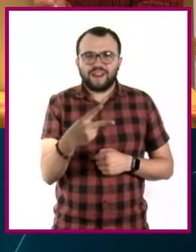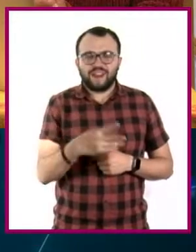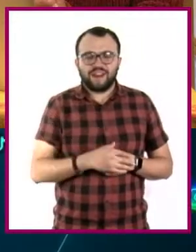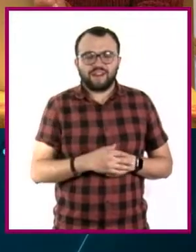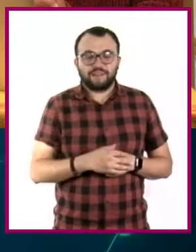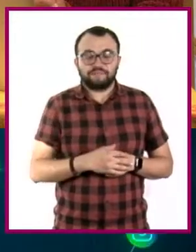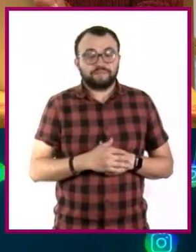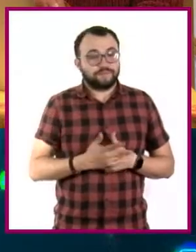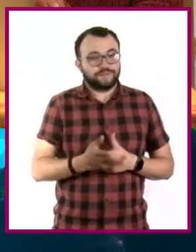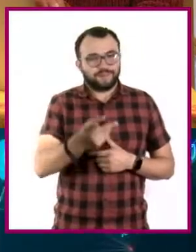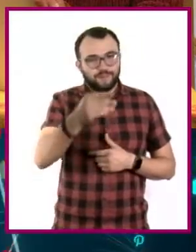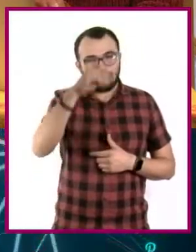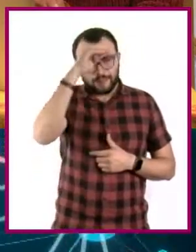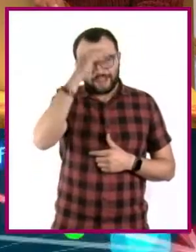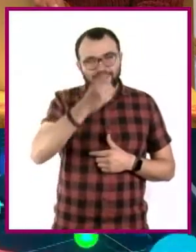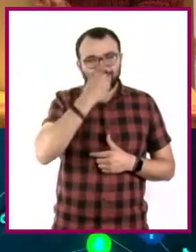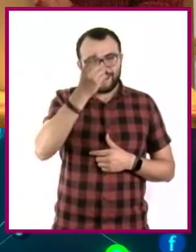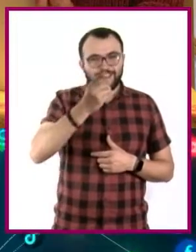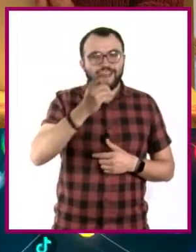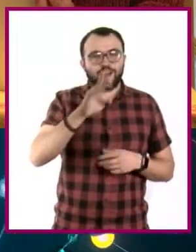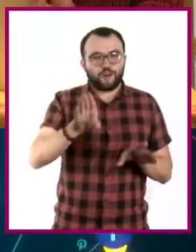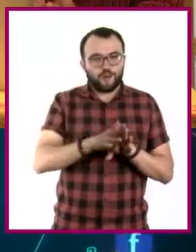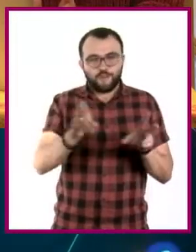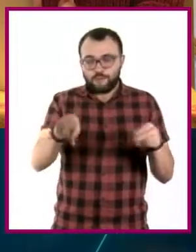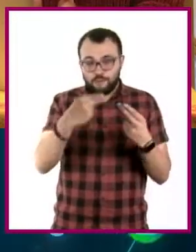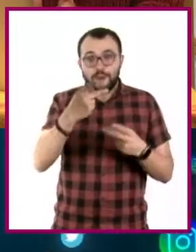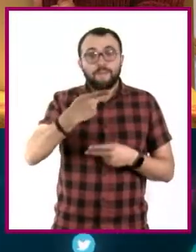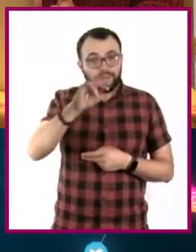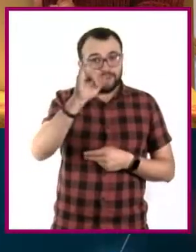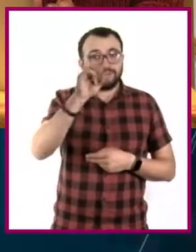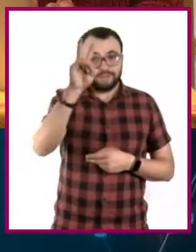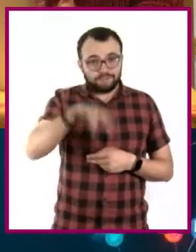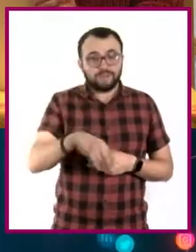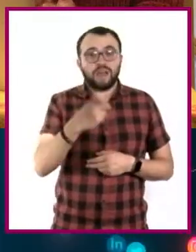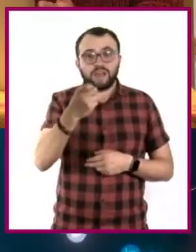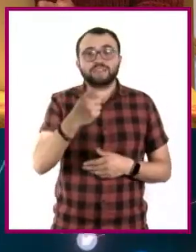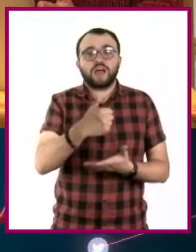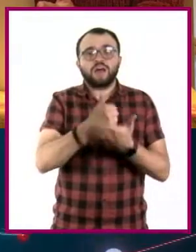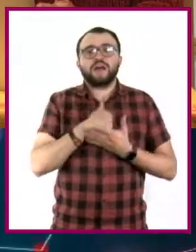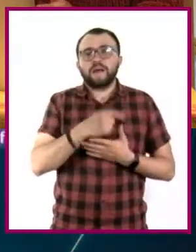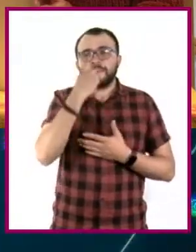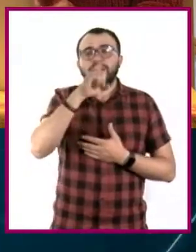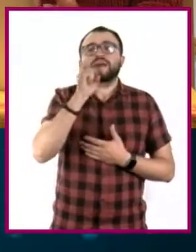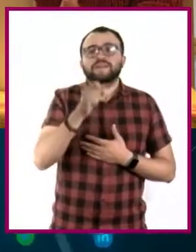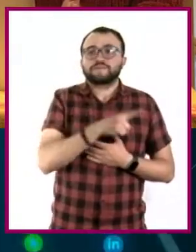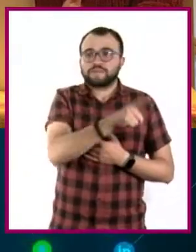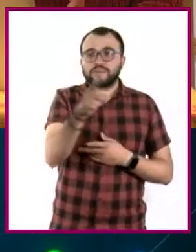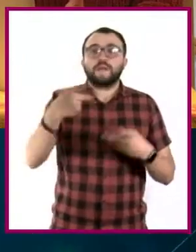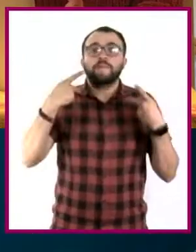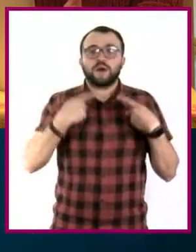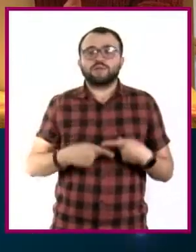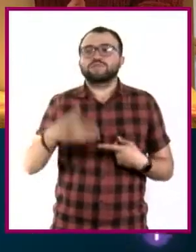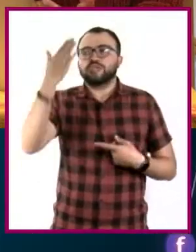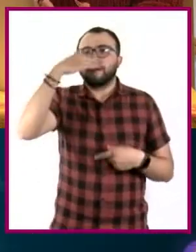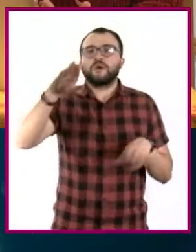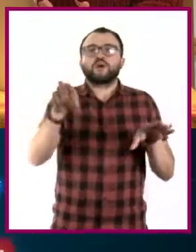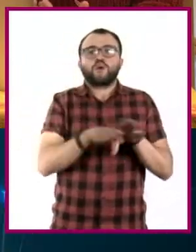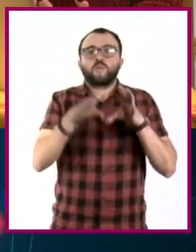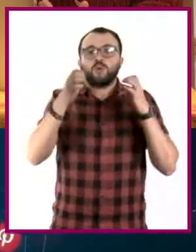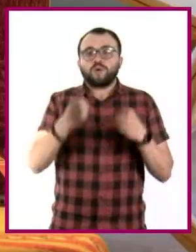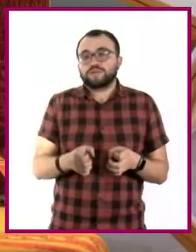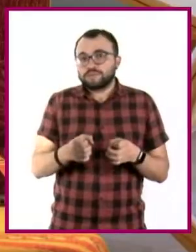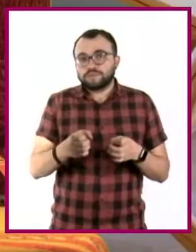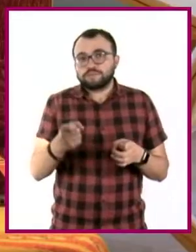Lo dirás de broma, pero así es. Yo creo que nos ayuda para que las otras personas sepan cómo estamos o cómo nos